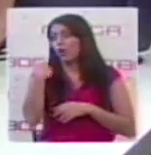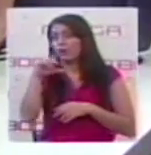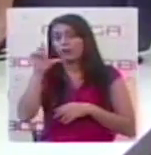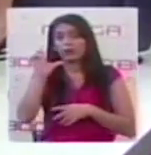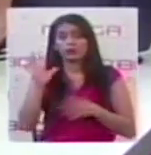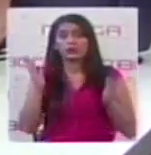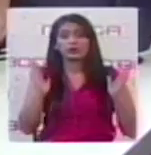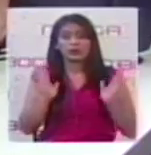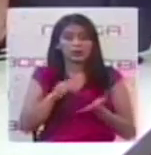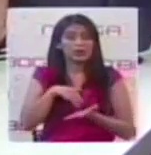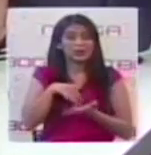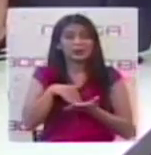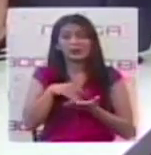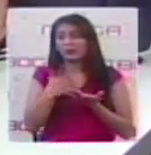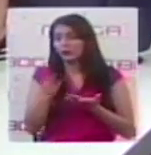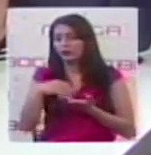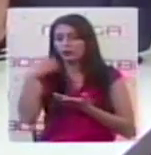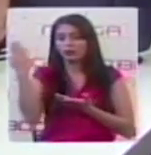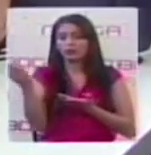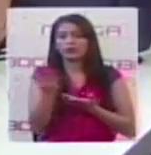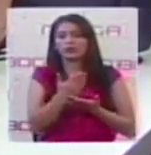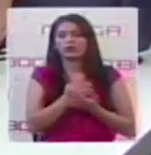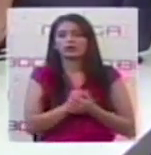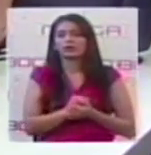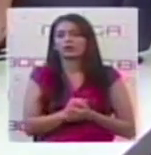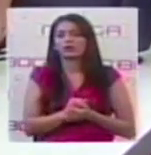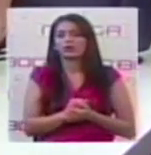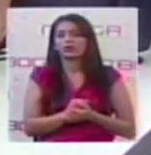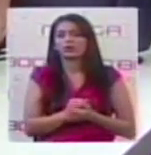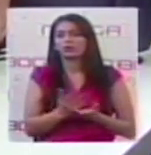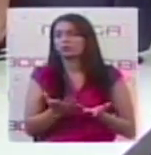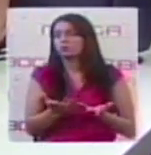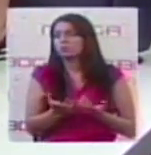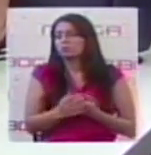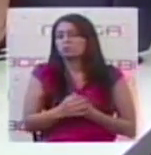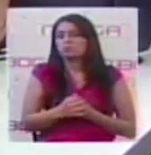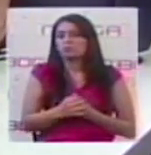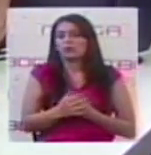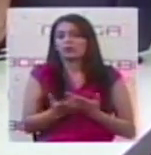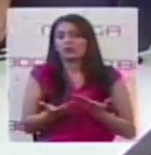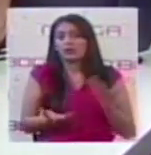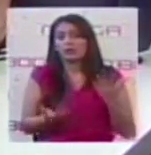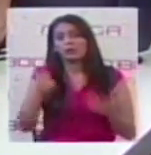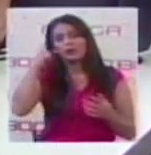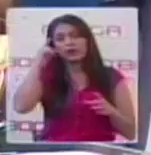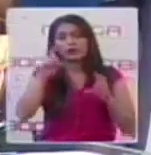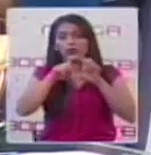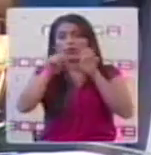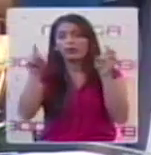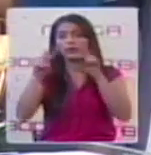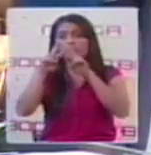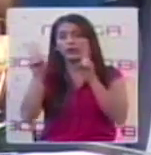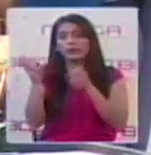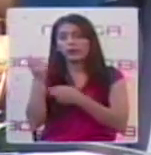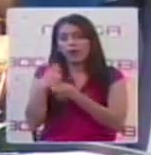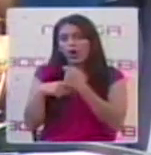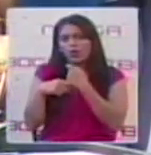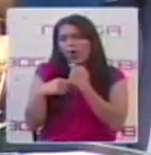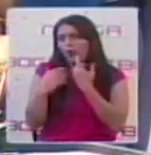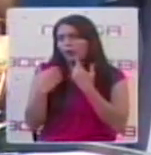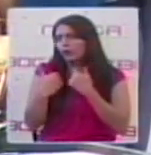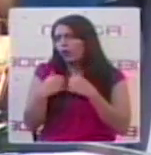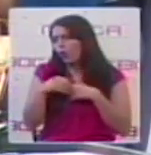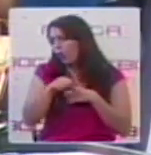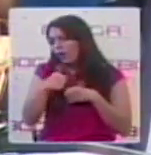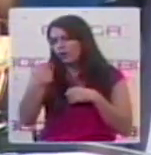van a ver la sorpresa de nuestra querida ganadora, que no es de una carrera afín a la administración o afín a la economía. Entonces, este concurso